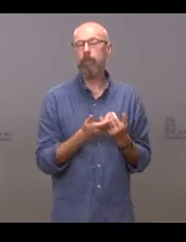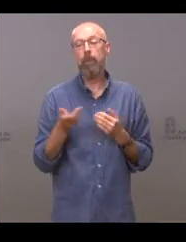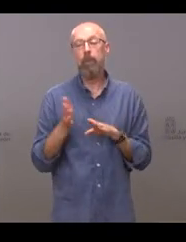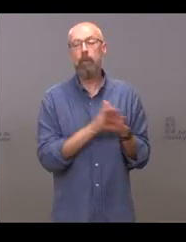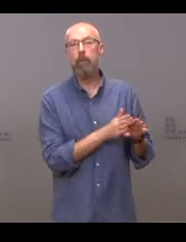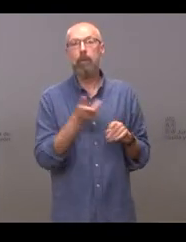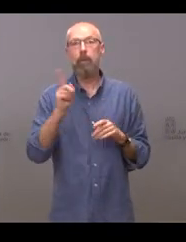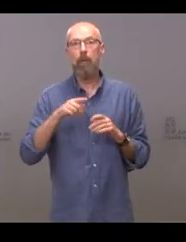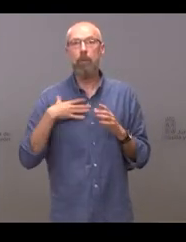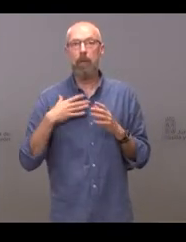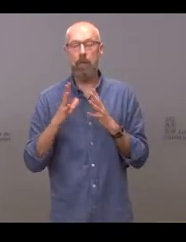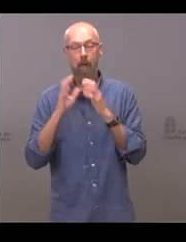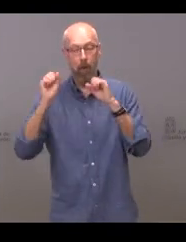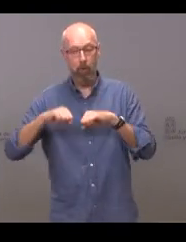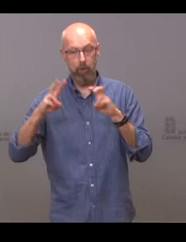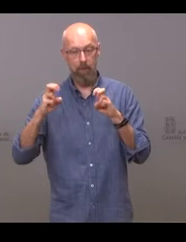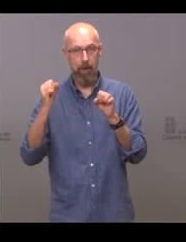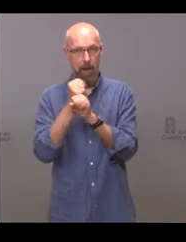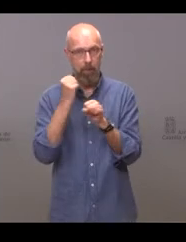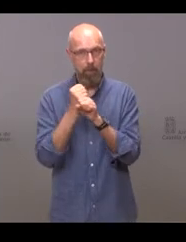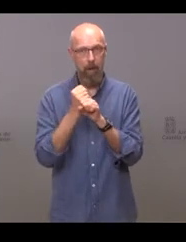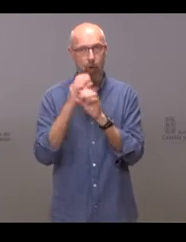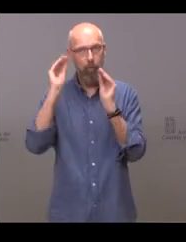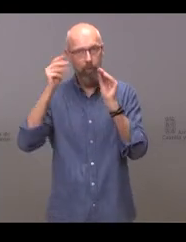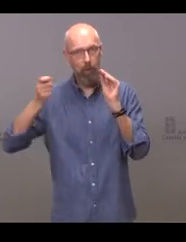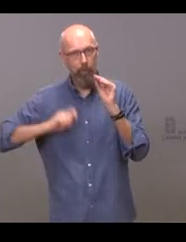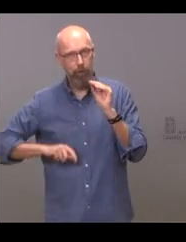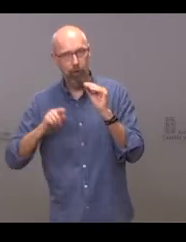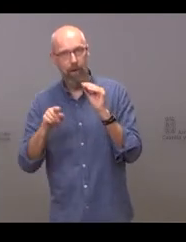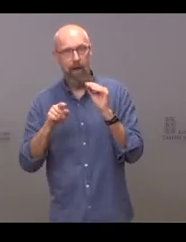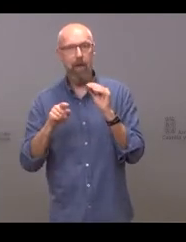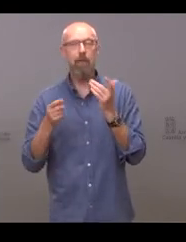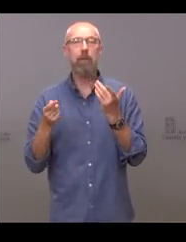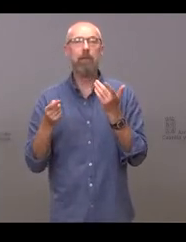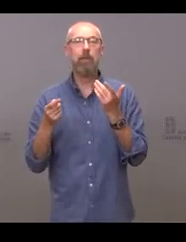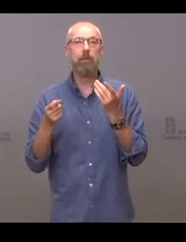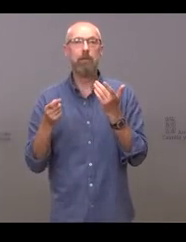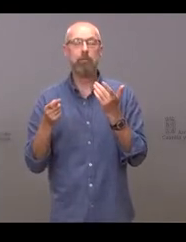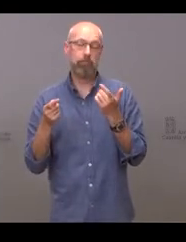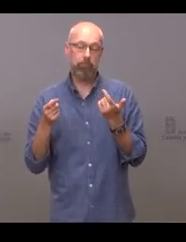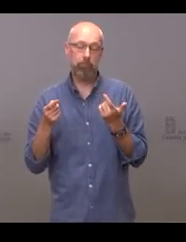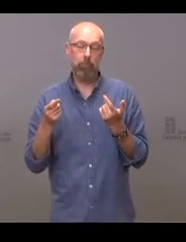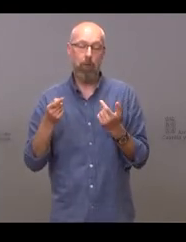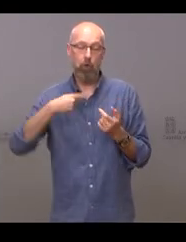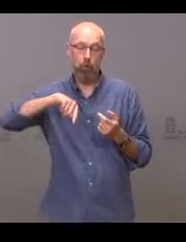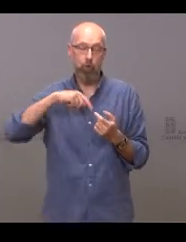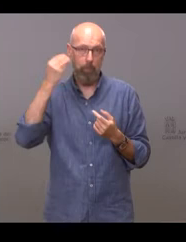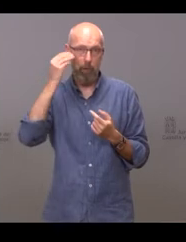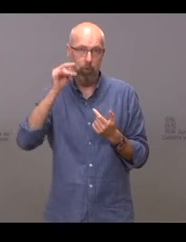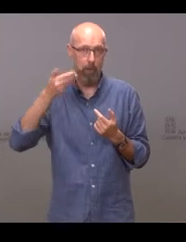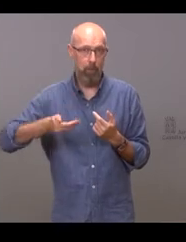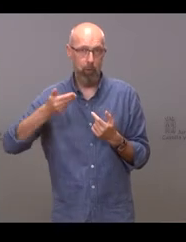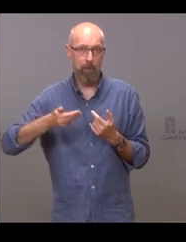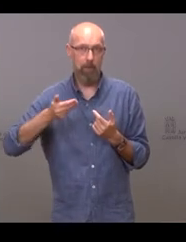tercer estrategia integrada de empleo formación profesional pero detenerme en lo que es el tema de formación profesional nosotros creo que es importante el que